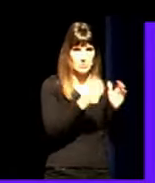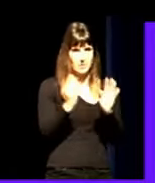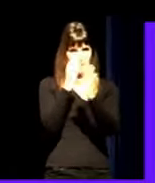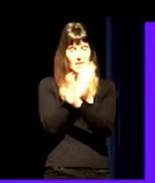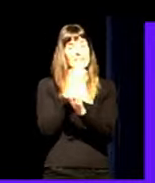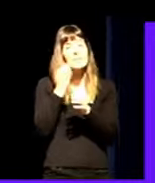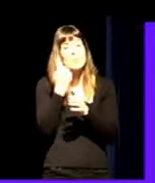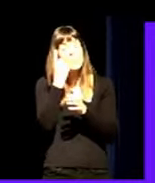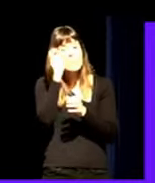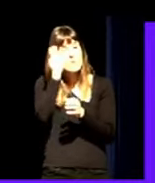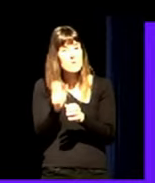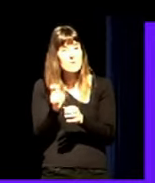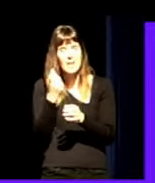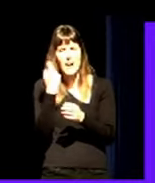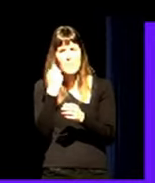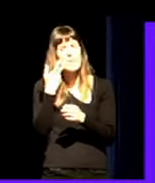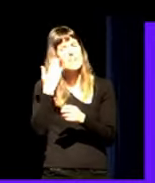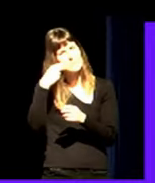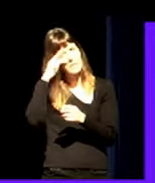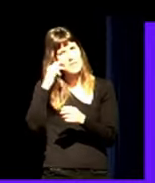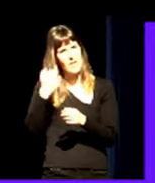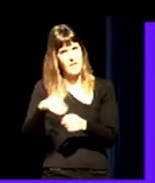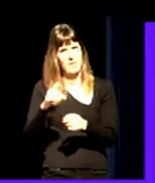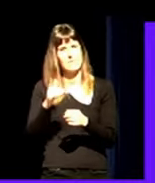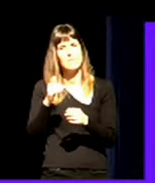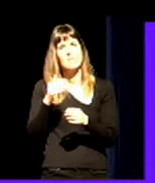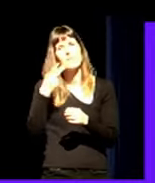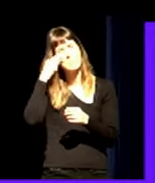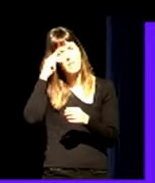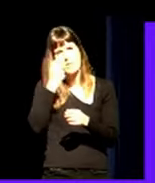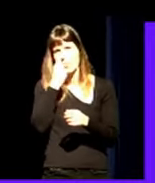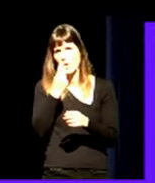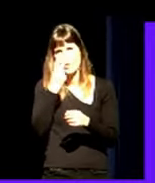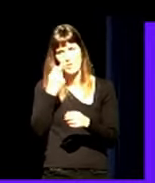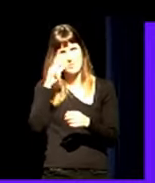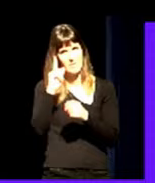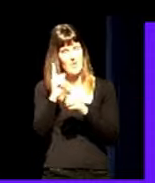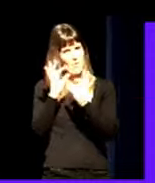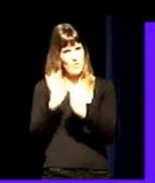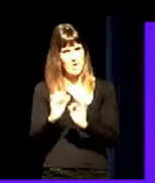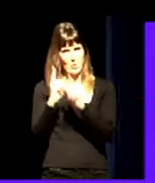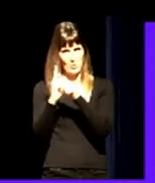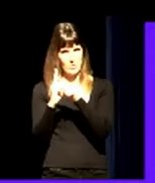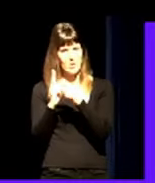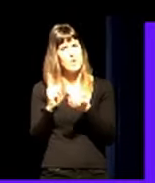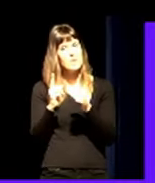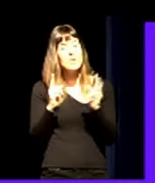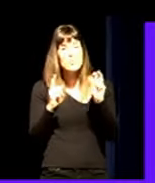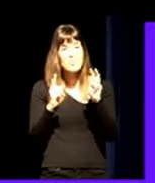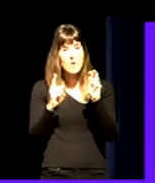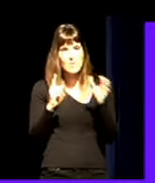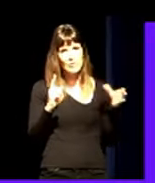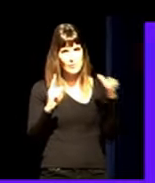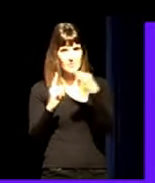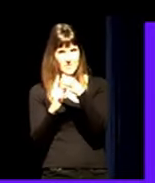o a una alumna que ya tiene la experiencia y el recorrido de uno o dos años para que continúe y ayude a los que se